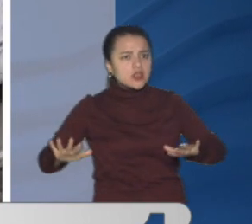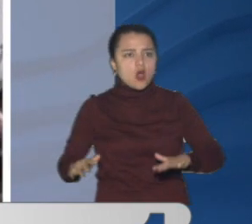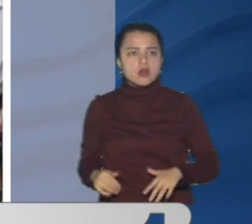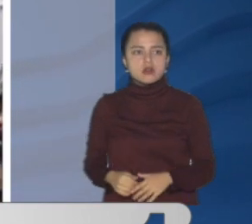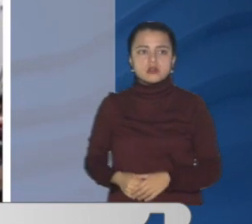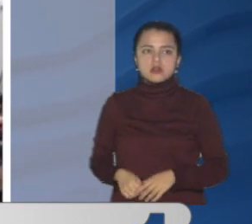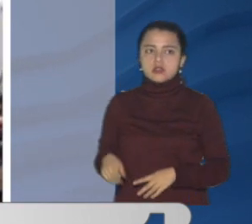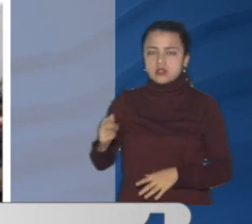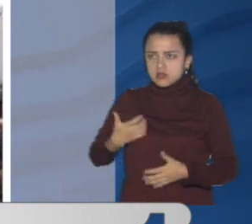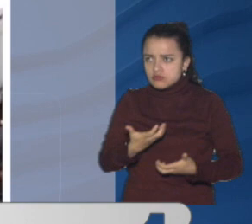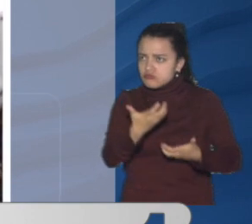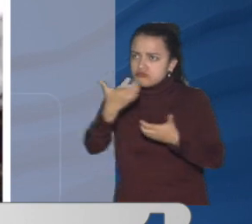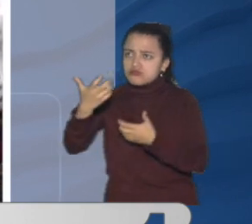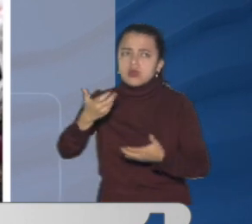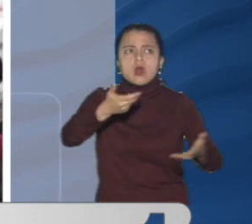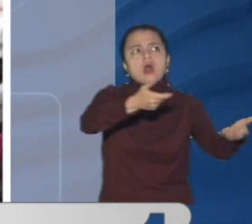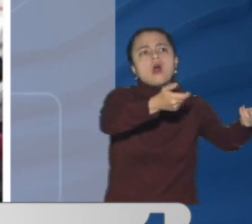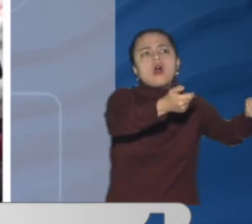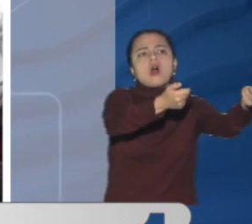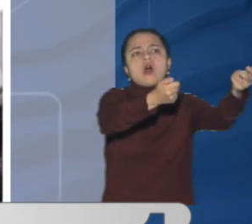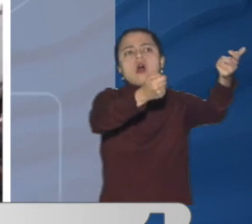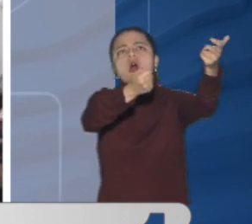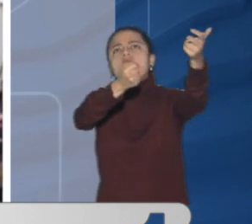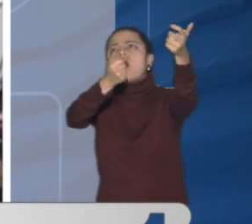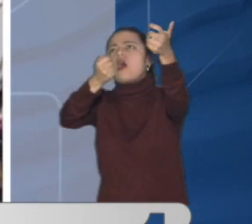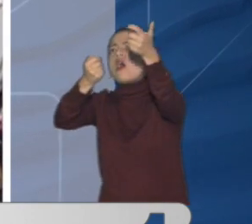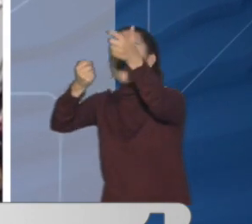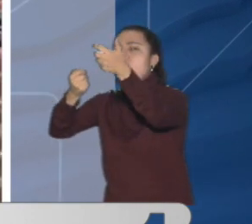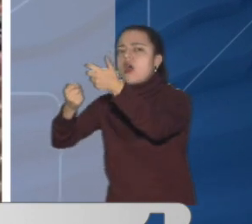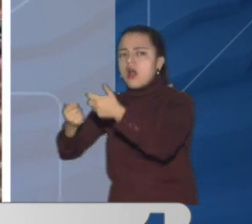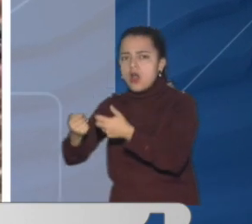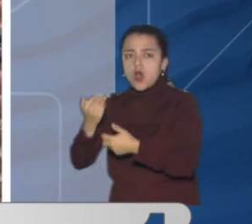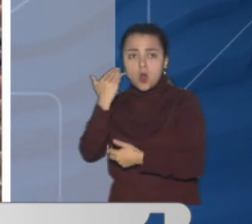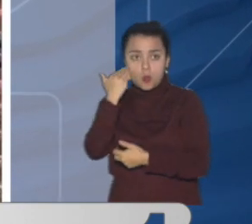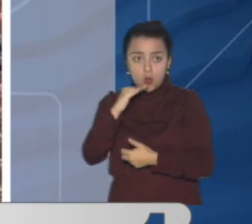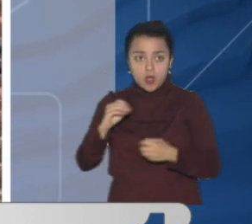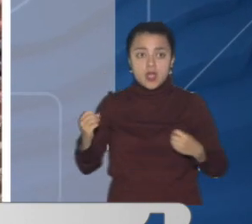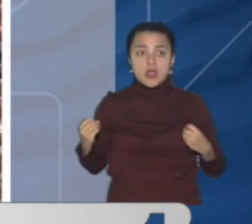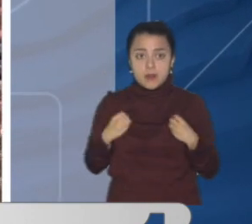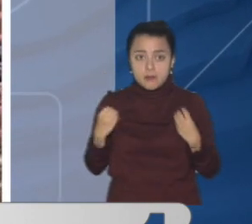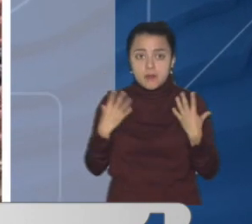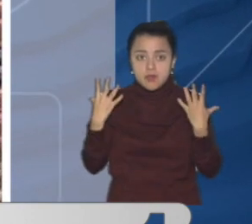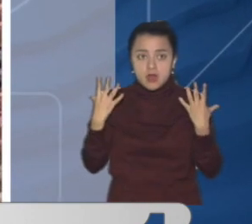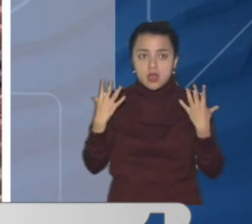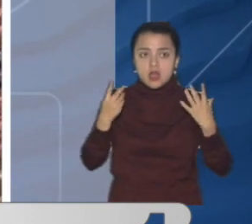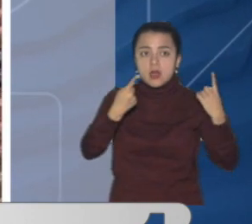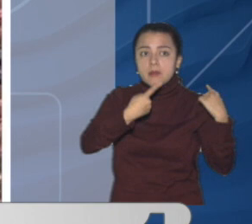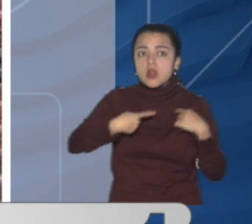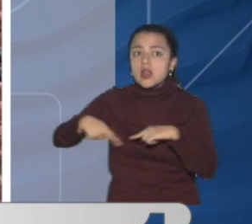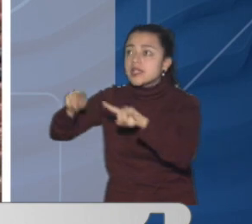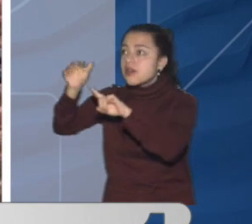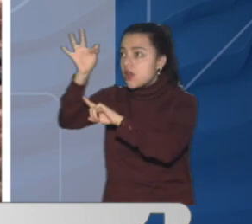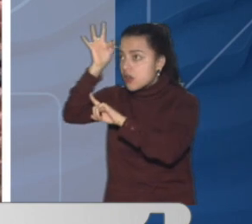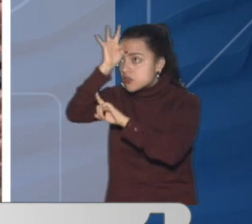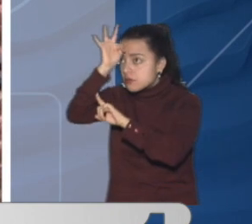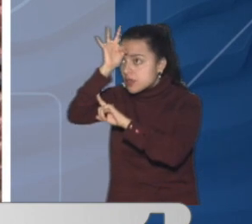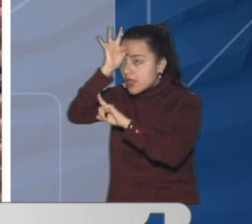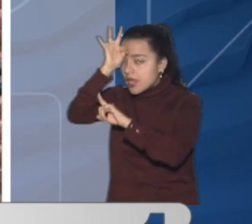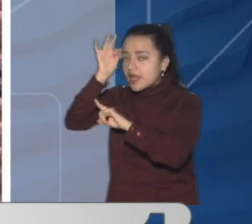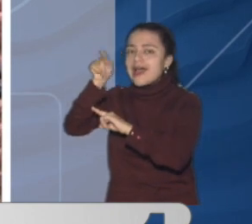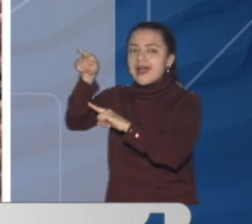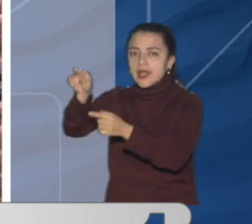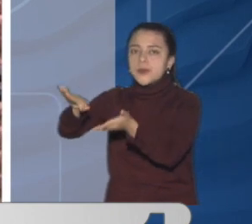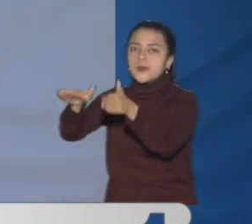bomberos rescataron con vida a la mujer, por la gravedad de las heridas habría fallecido en el hospital. El hecho se registró en el barrio San Blas, en el sur de